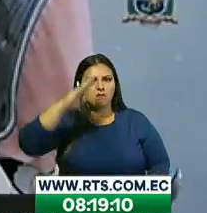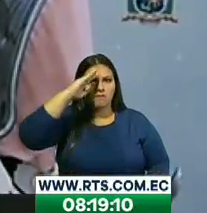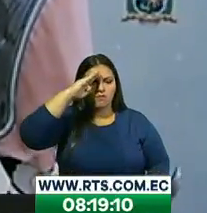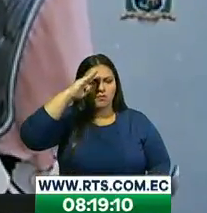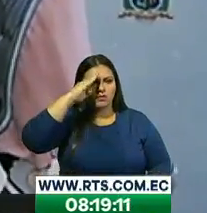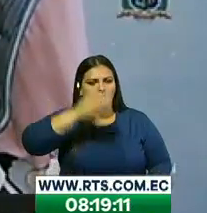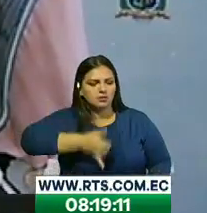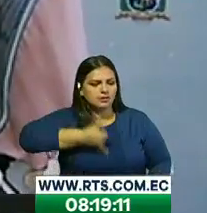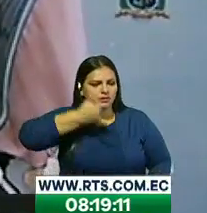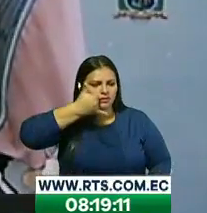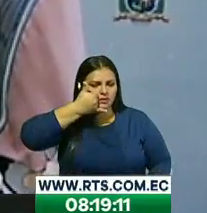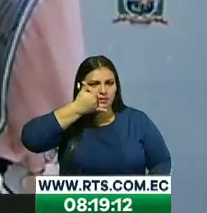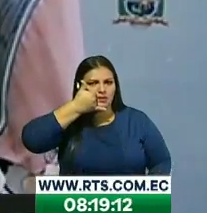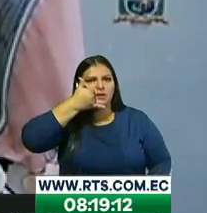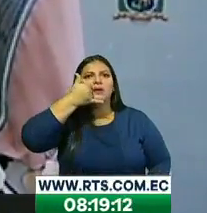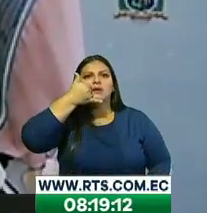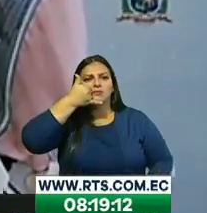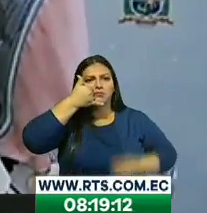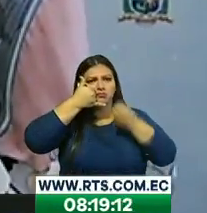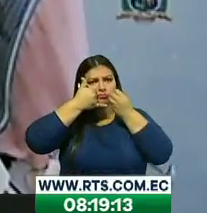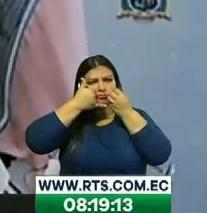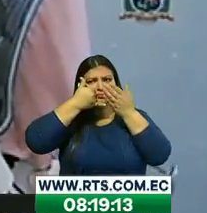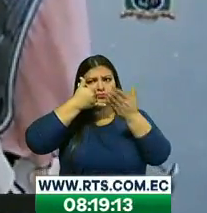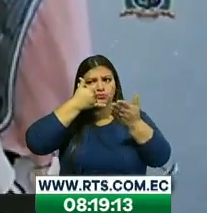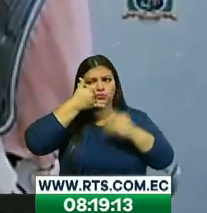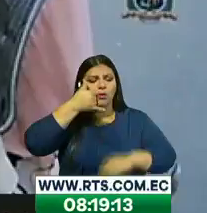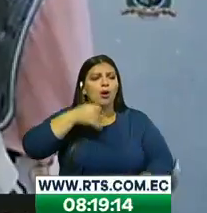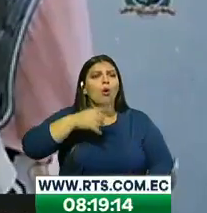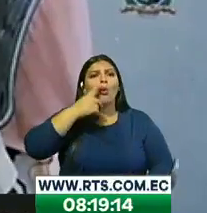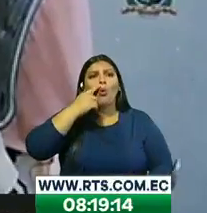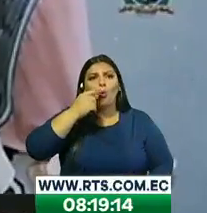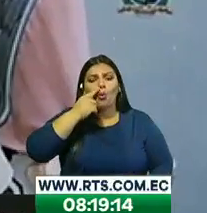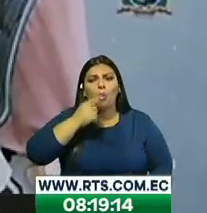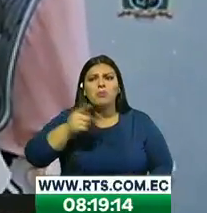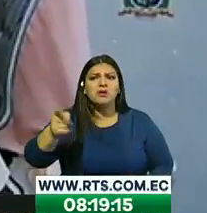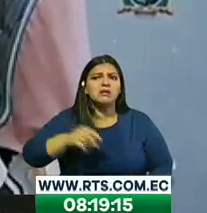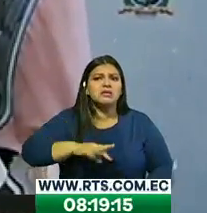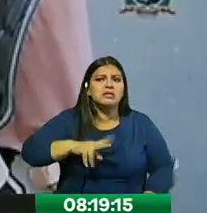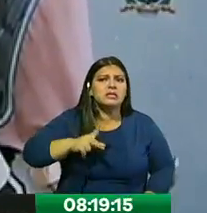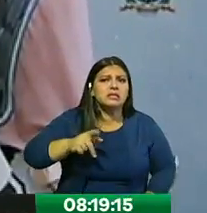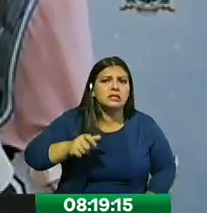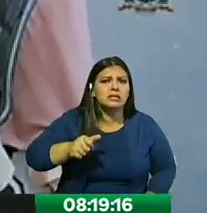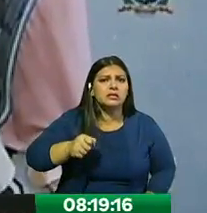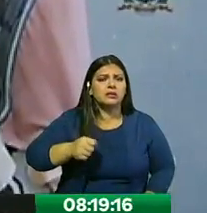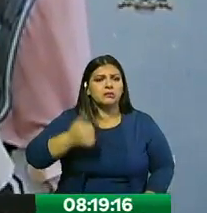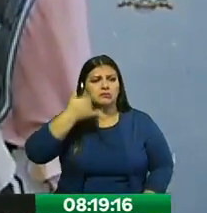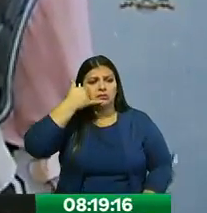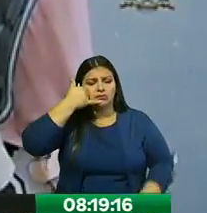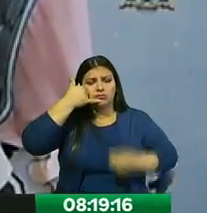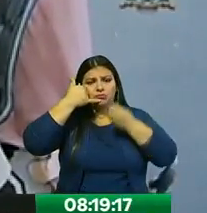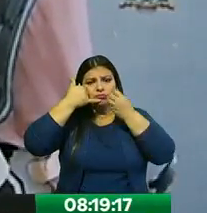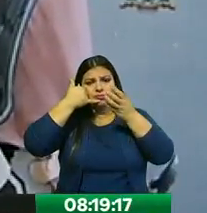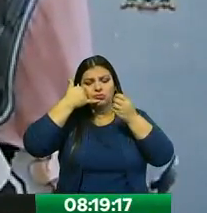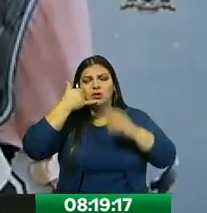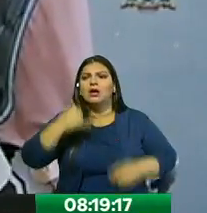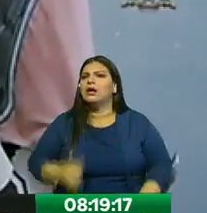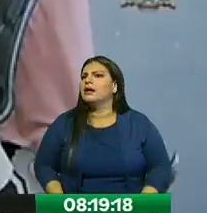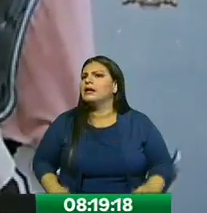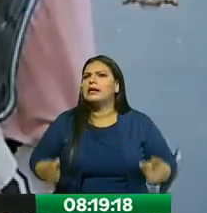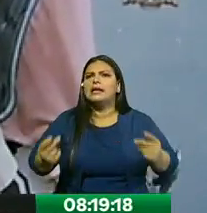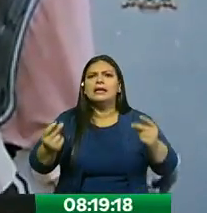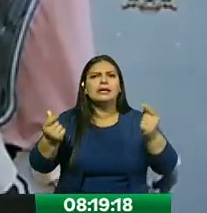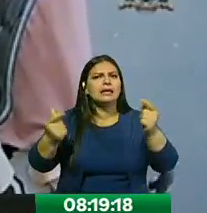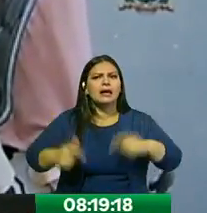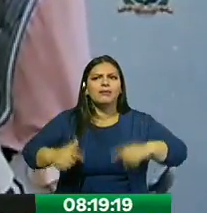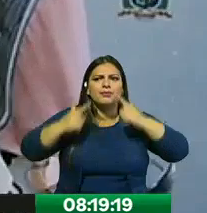las características del hoy detenido les había robado ahí en este circuito. Por eso nuestra unidad se alertó y como